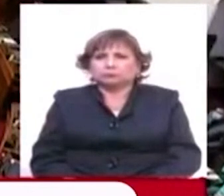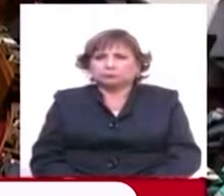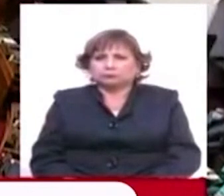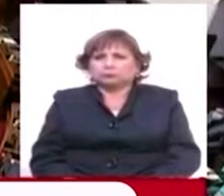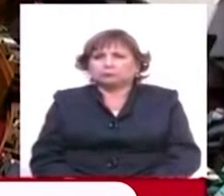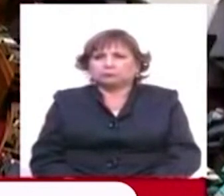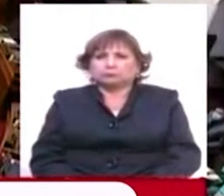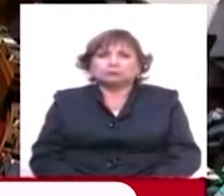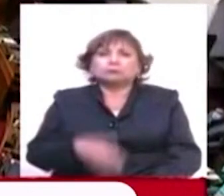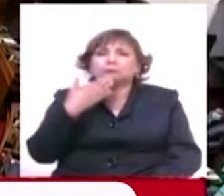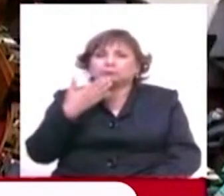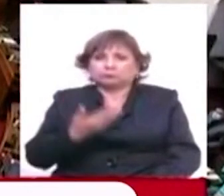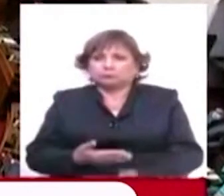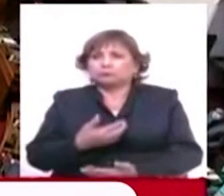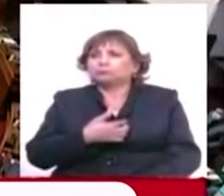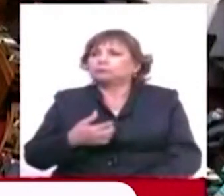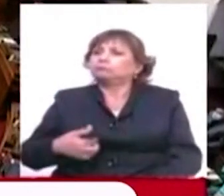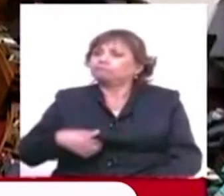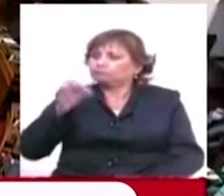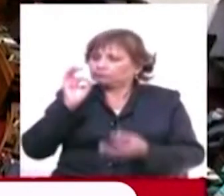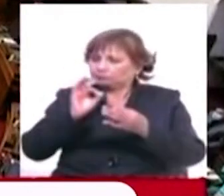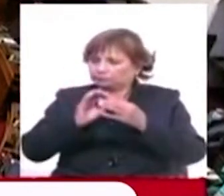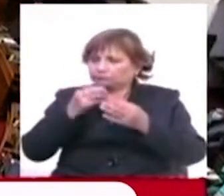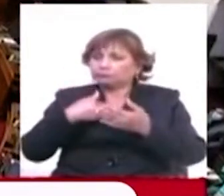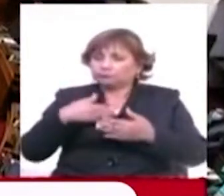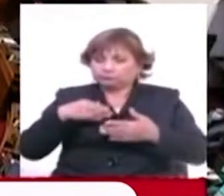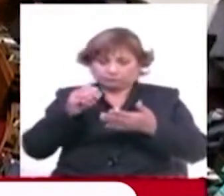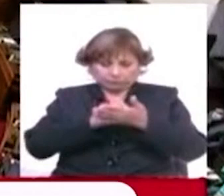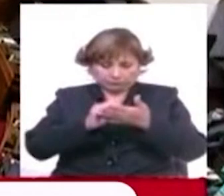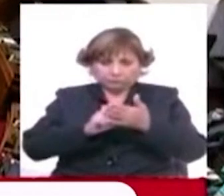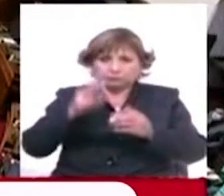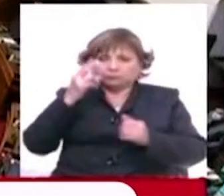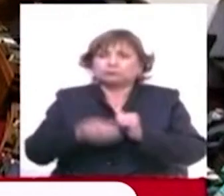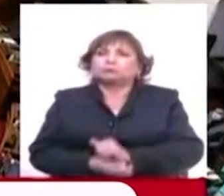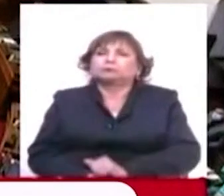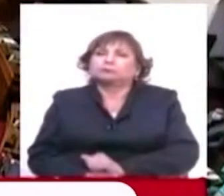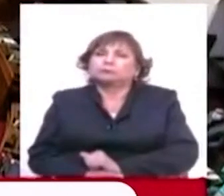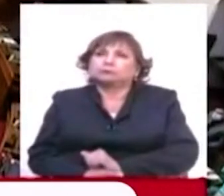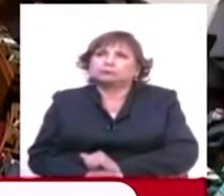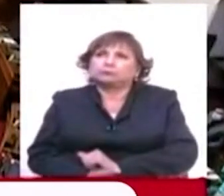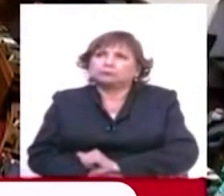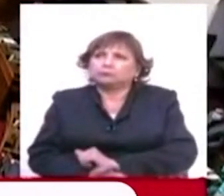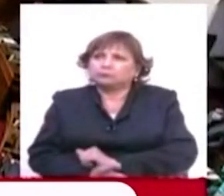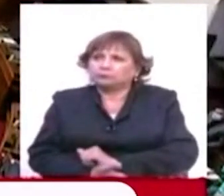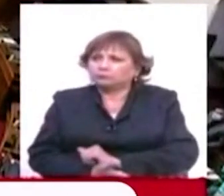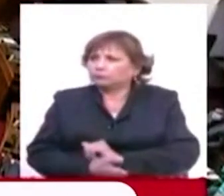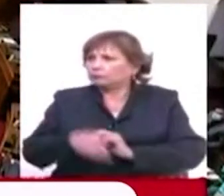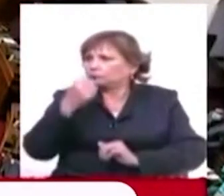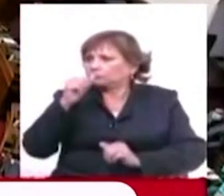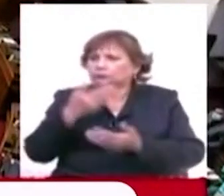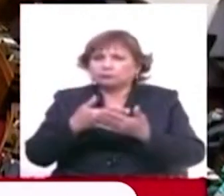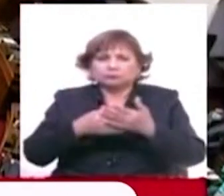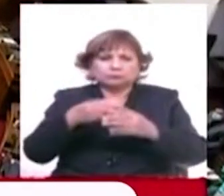sustenta el congresista Jorge Montoya. Ha sido aprobado con 77 votos a favor, 33 en contra y